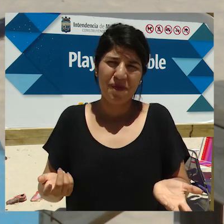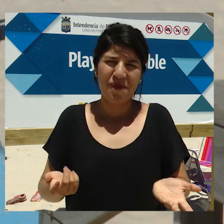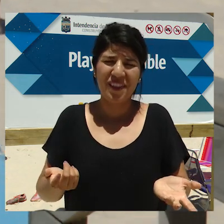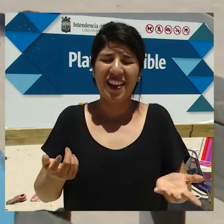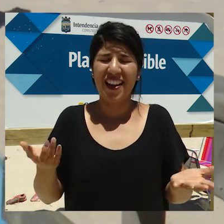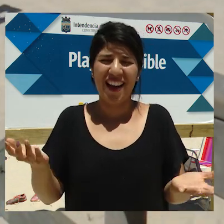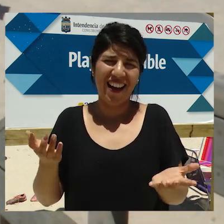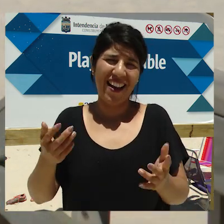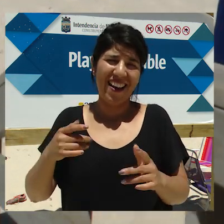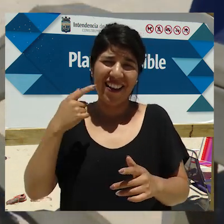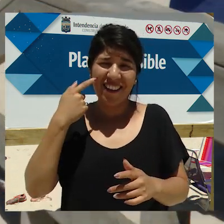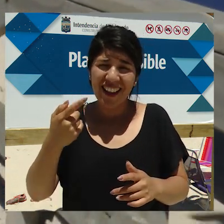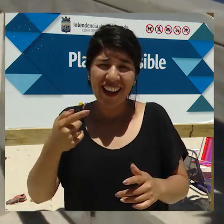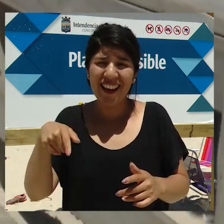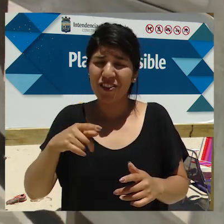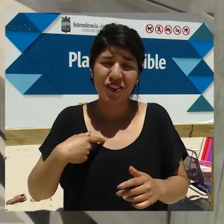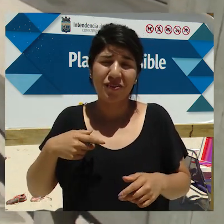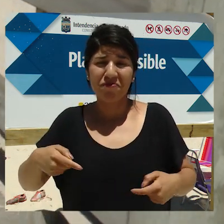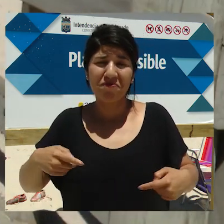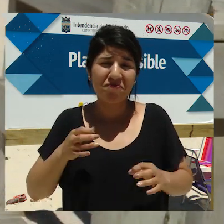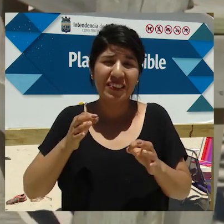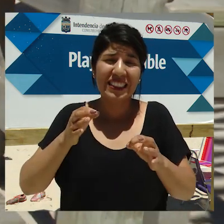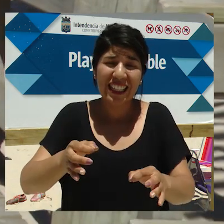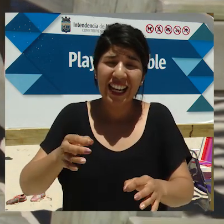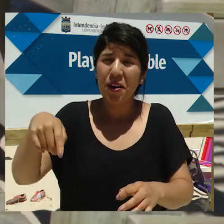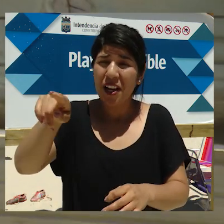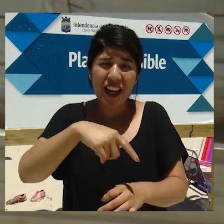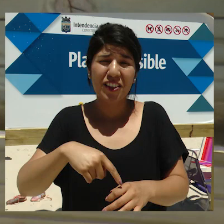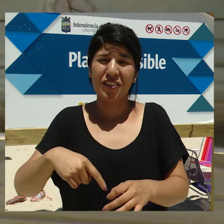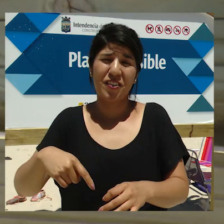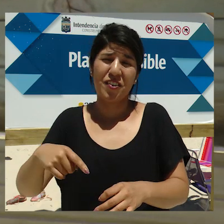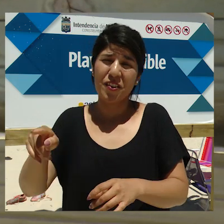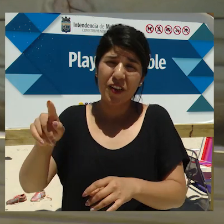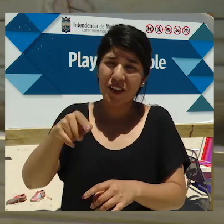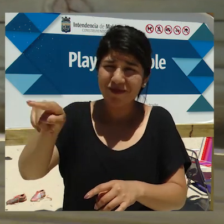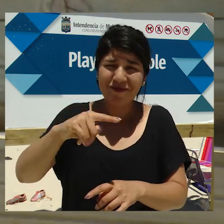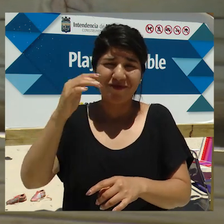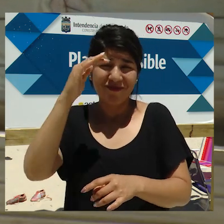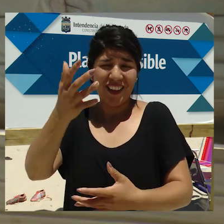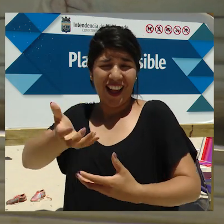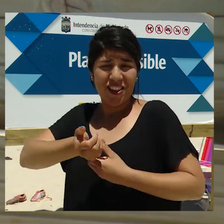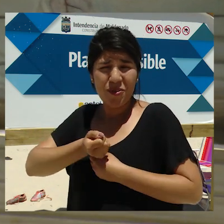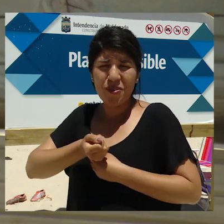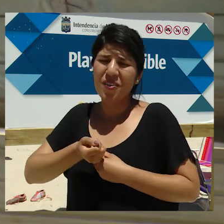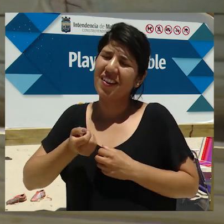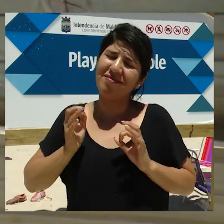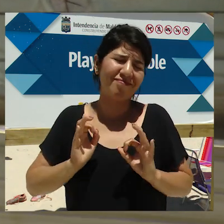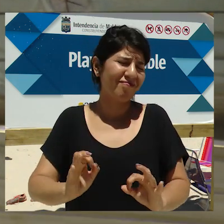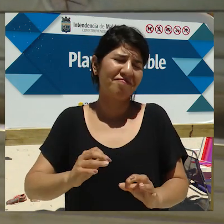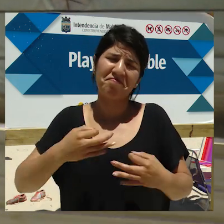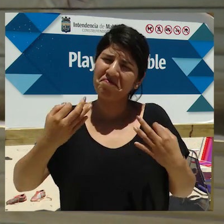que ya te digo, nos acercamos ahí, los chicos te ofrecen ayuda, o sea, estamos recontra cómodas y conformes con